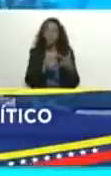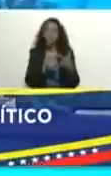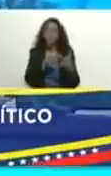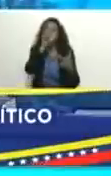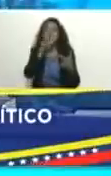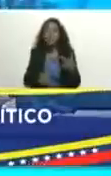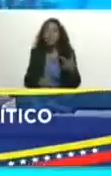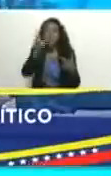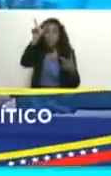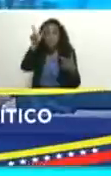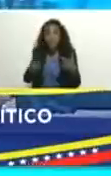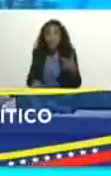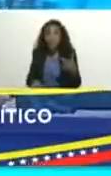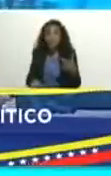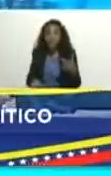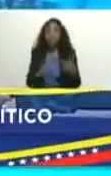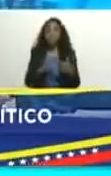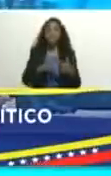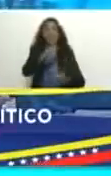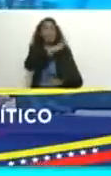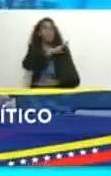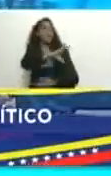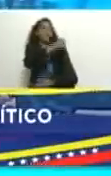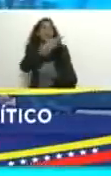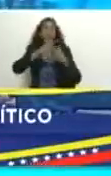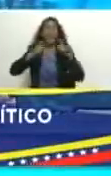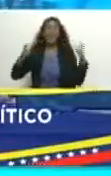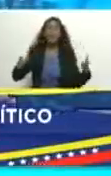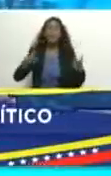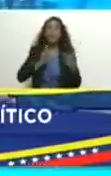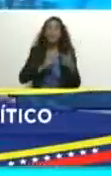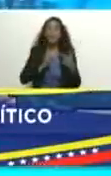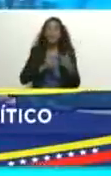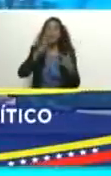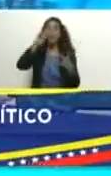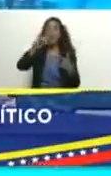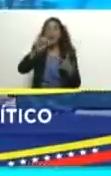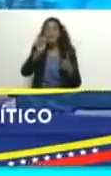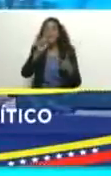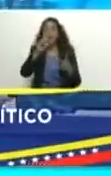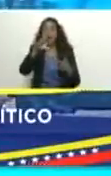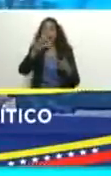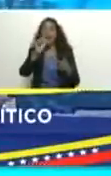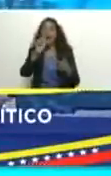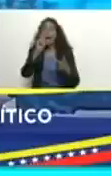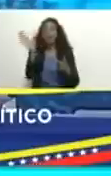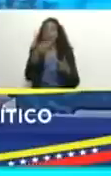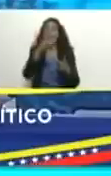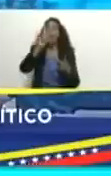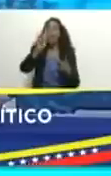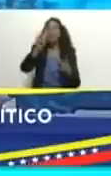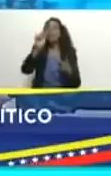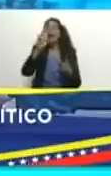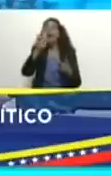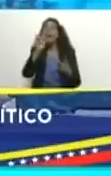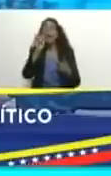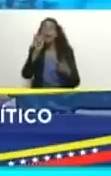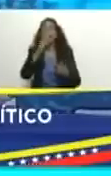lugar, el mayor general Marcano Tábata, comandante de la